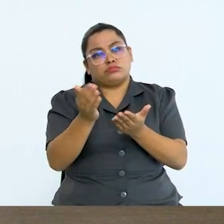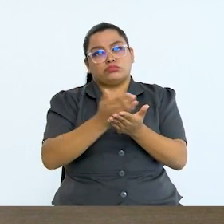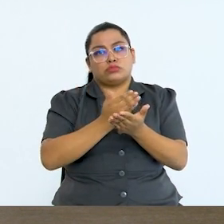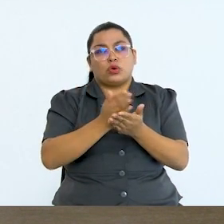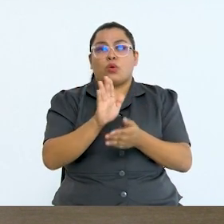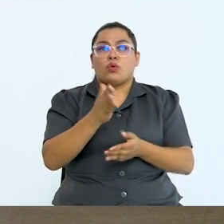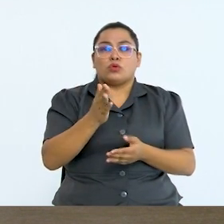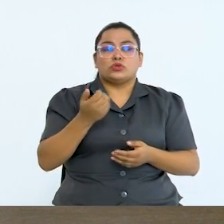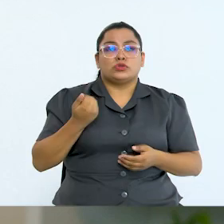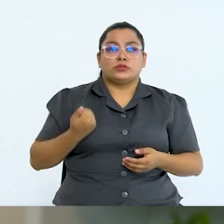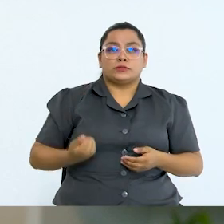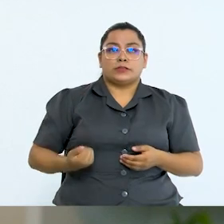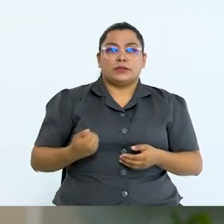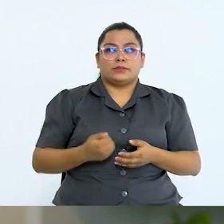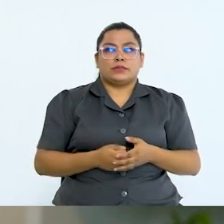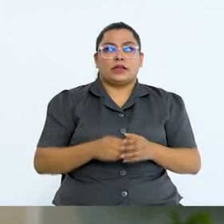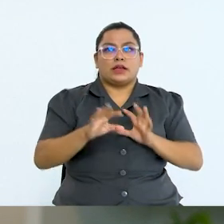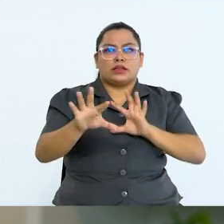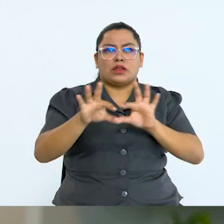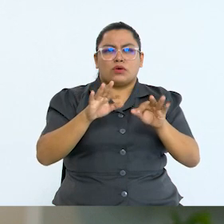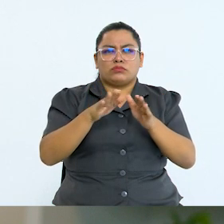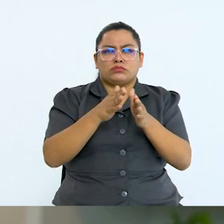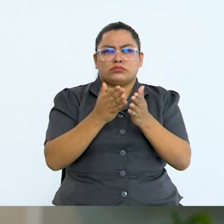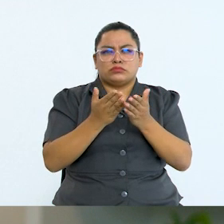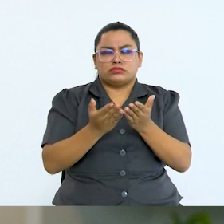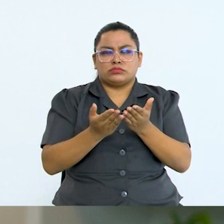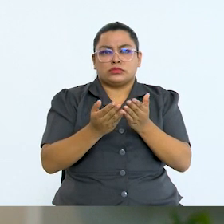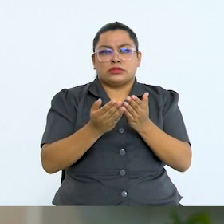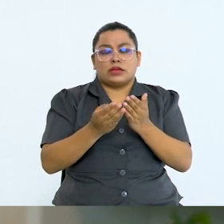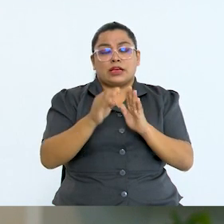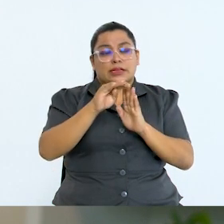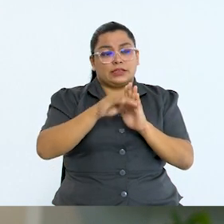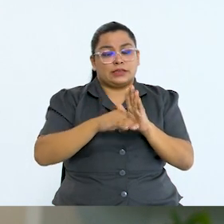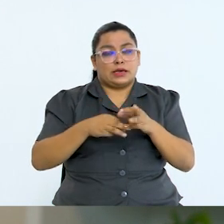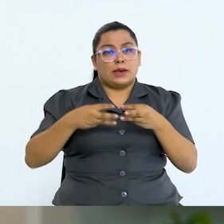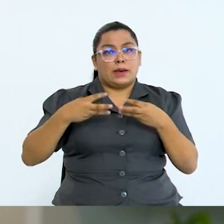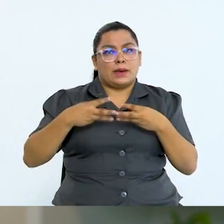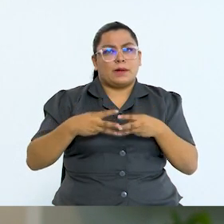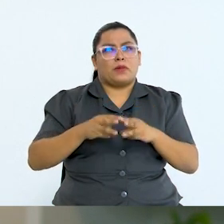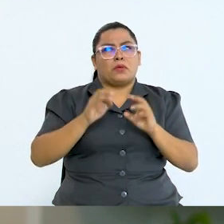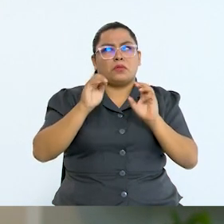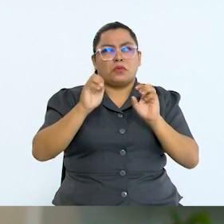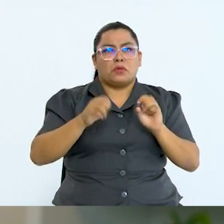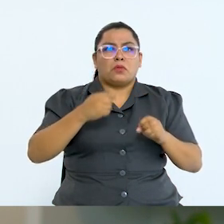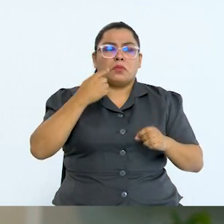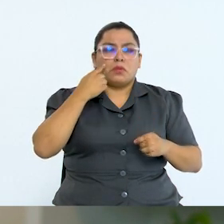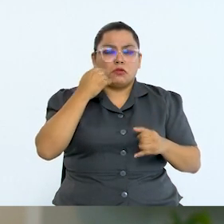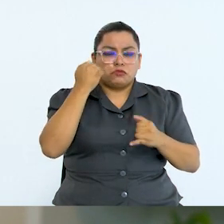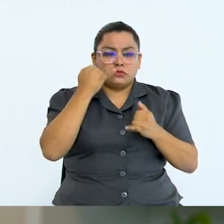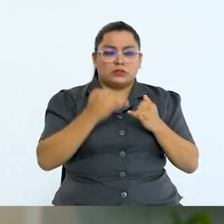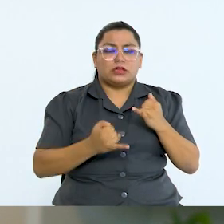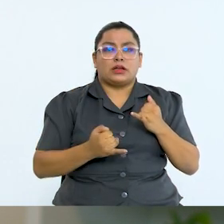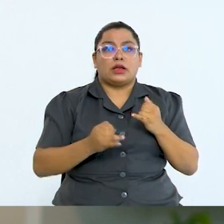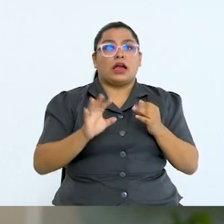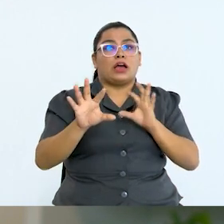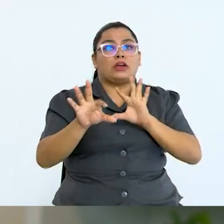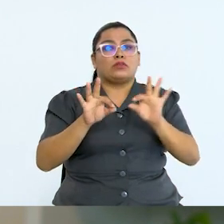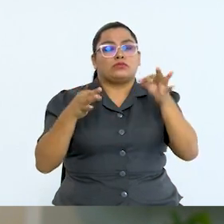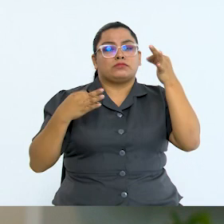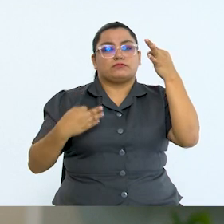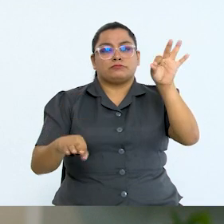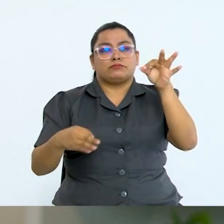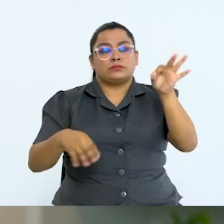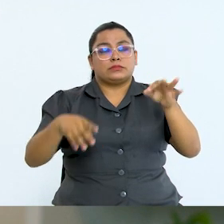para uso del estudiante. En algunos libros de texto y guías metodológicas podremos encontrar al final